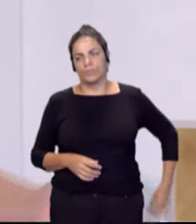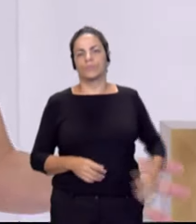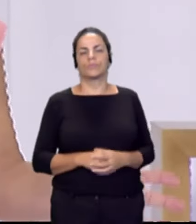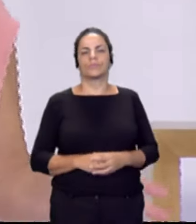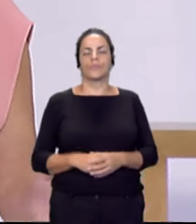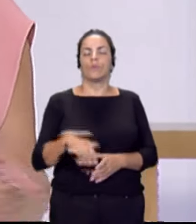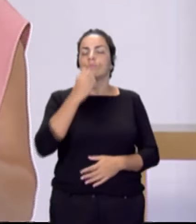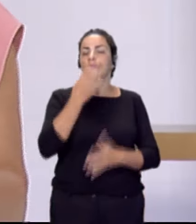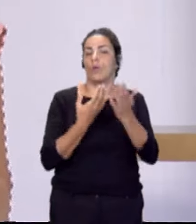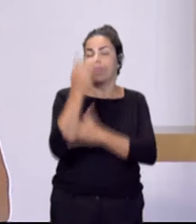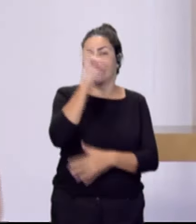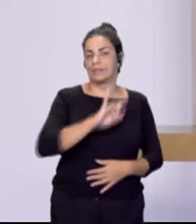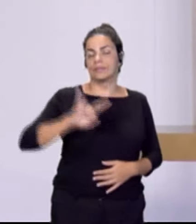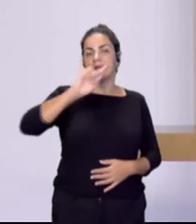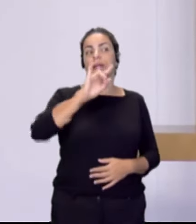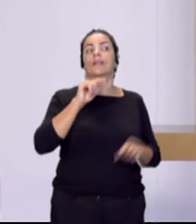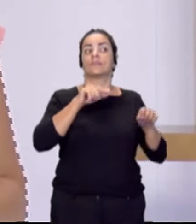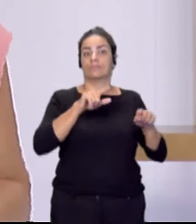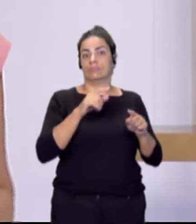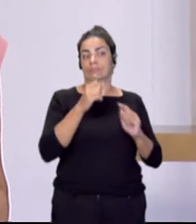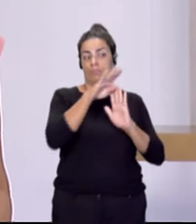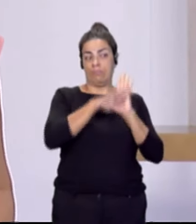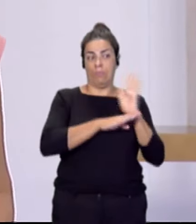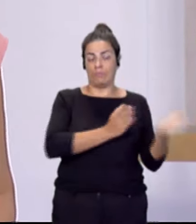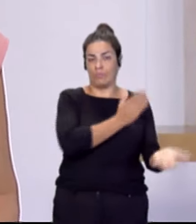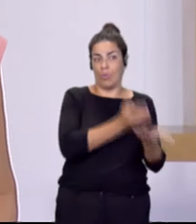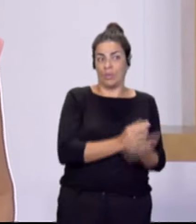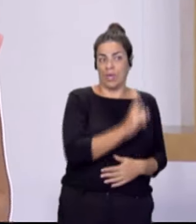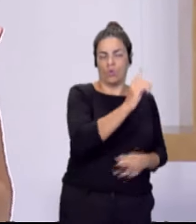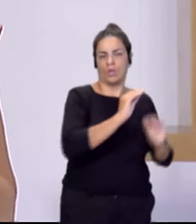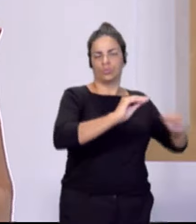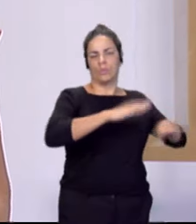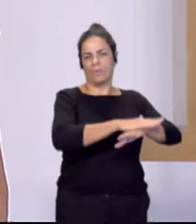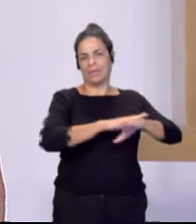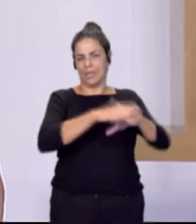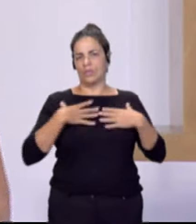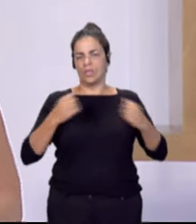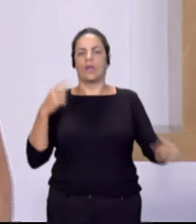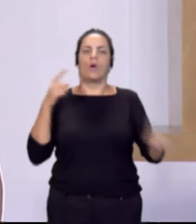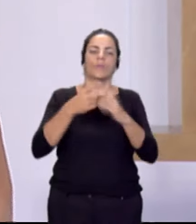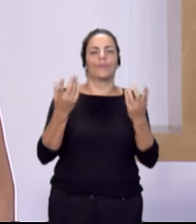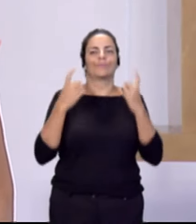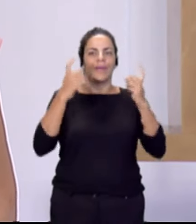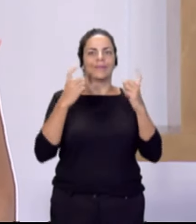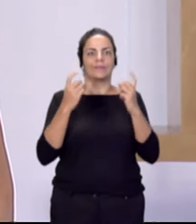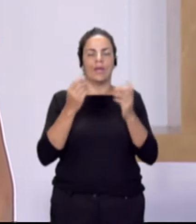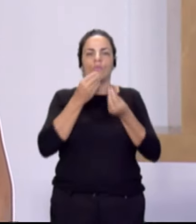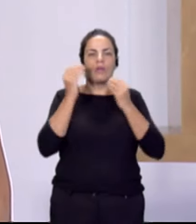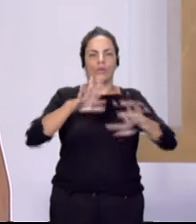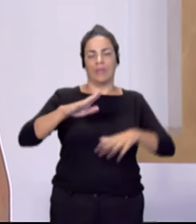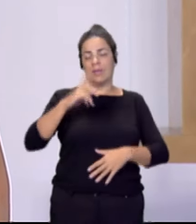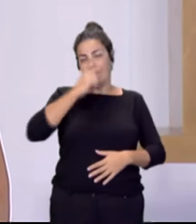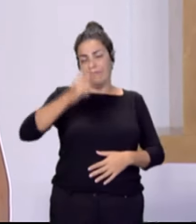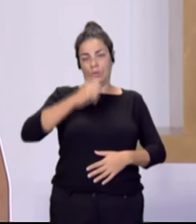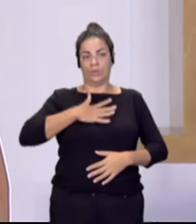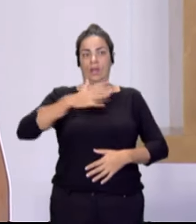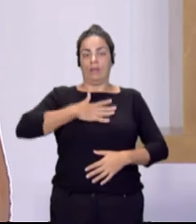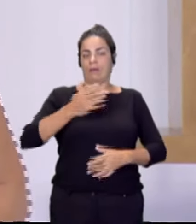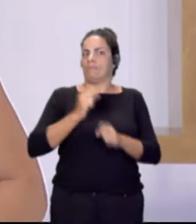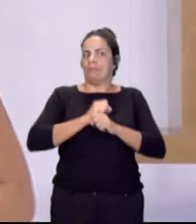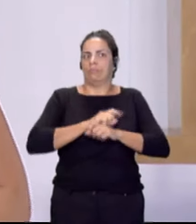Buenos días, Canarias. Es una de las propuestas del Ministerio de Sanidad para contener los picos de contagios de virus respiratorio que